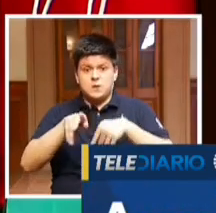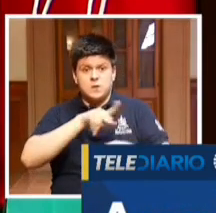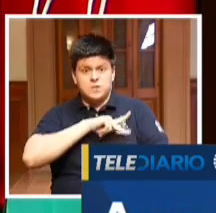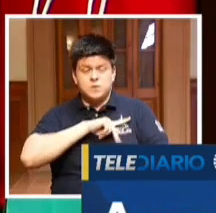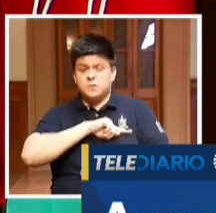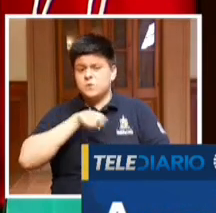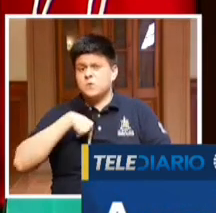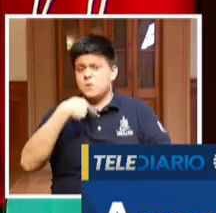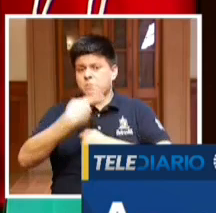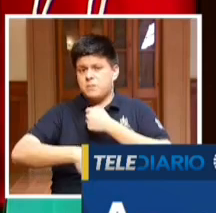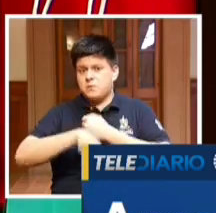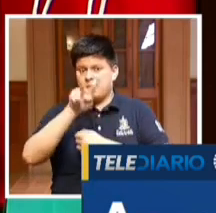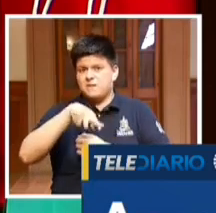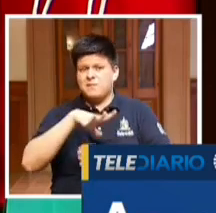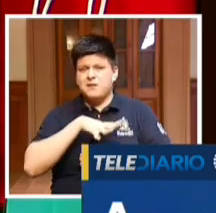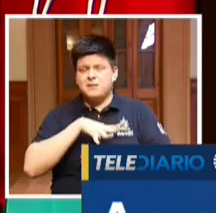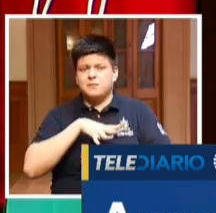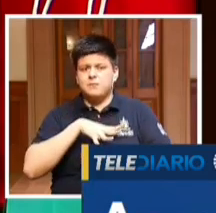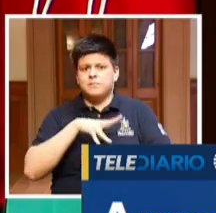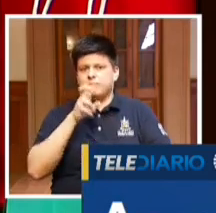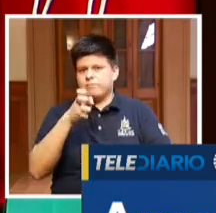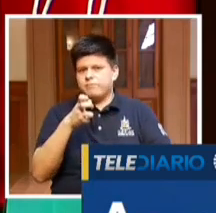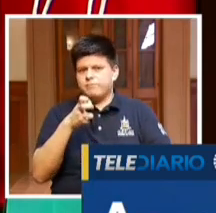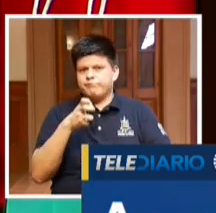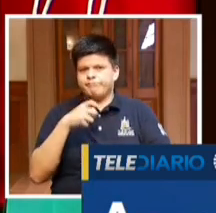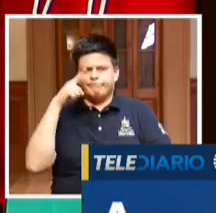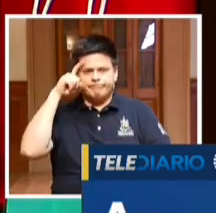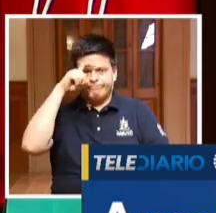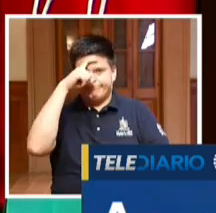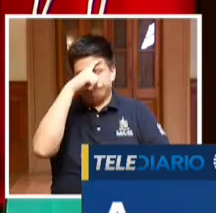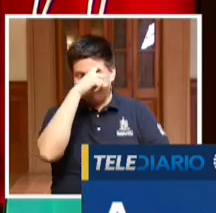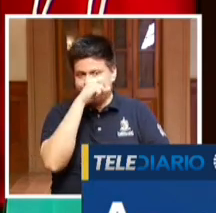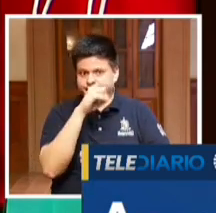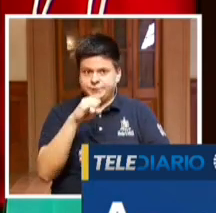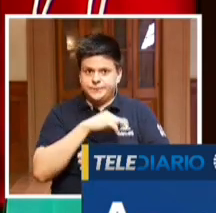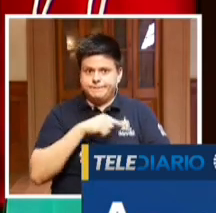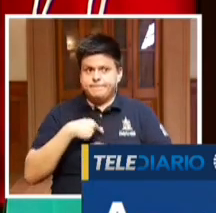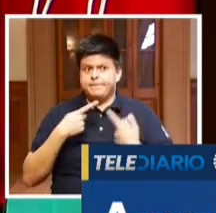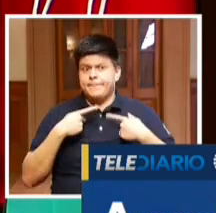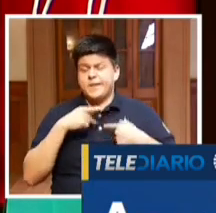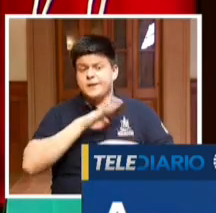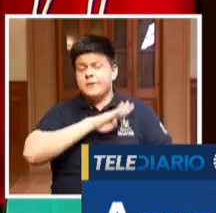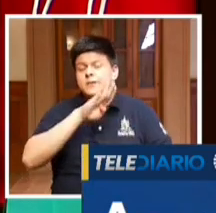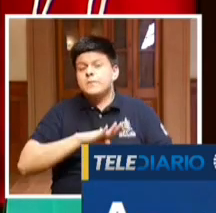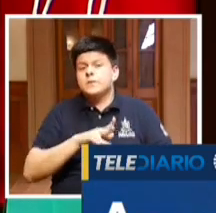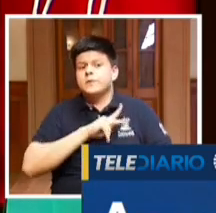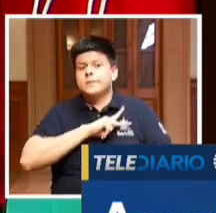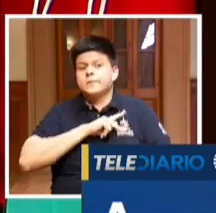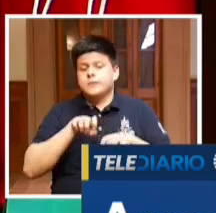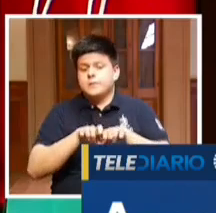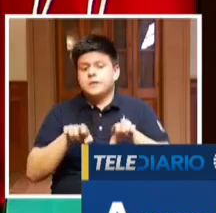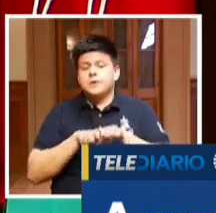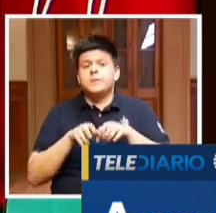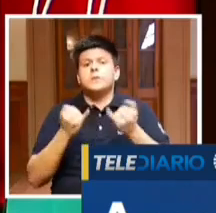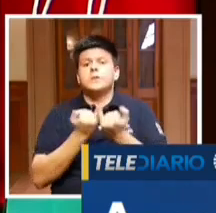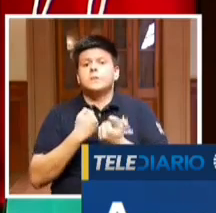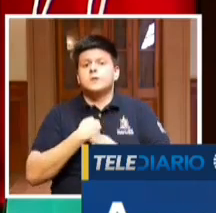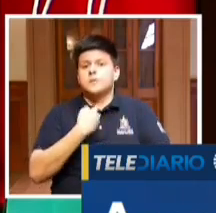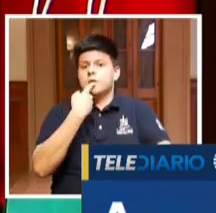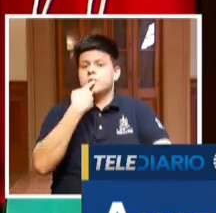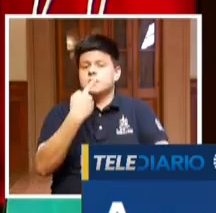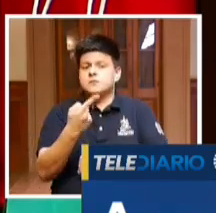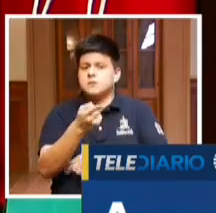riesgo, es algo muy complicado, ¿verdad?, que se nos vaya alguien de nosotros. Y también quiero hacer una